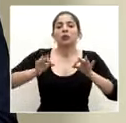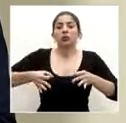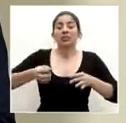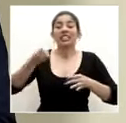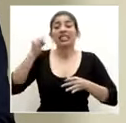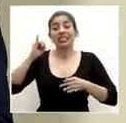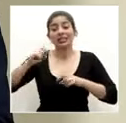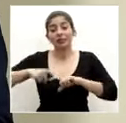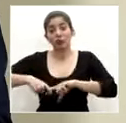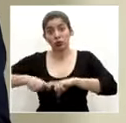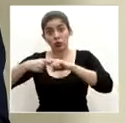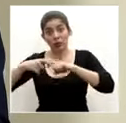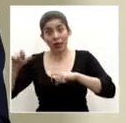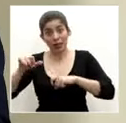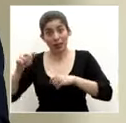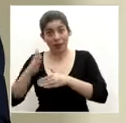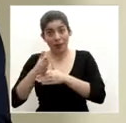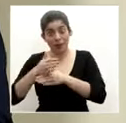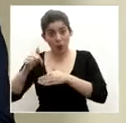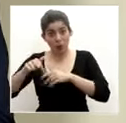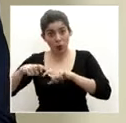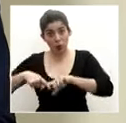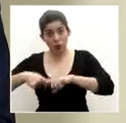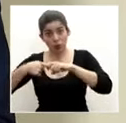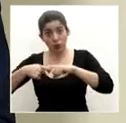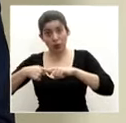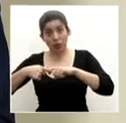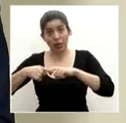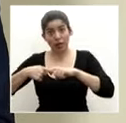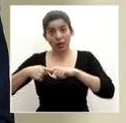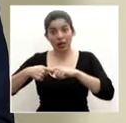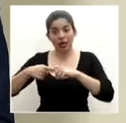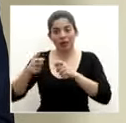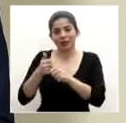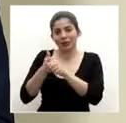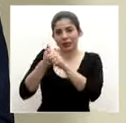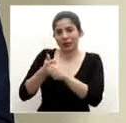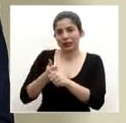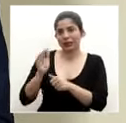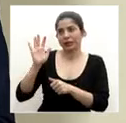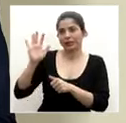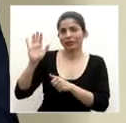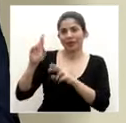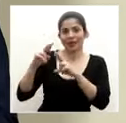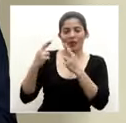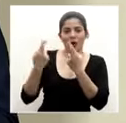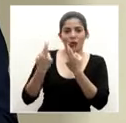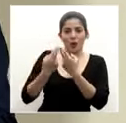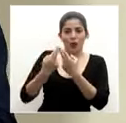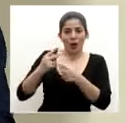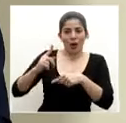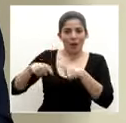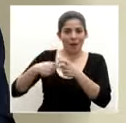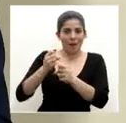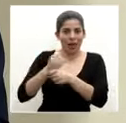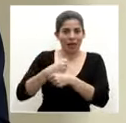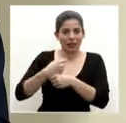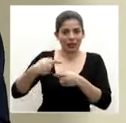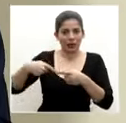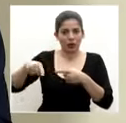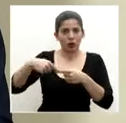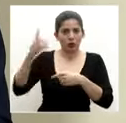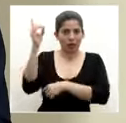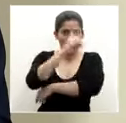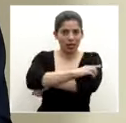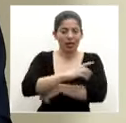se suspende también temporalmente basado en esa reunión que se va a programar en los